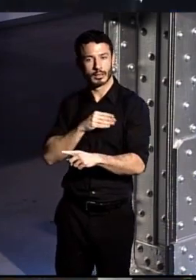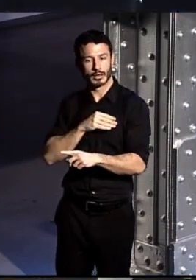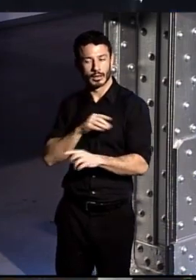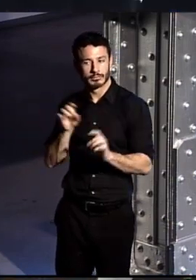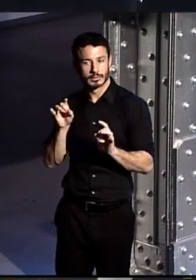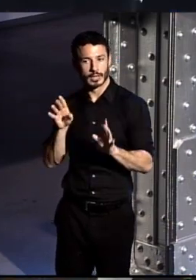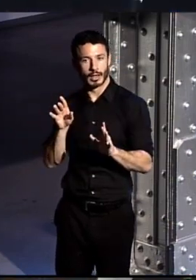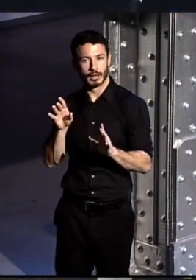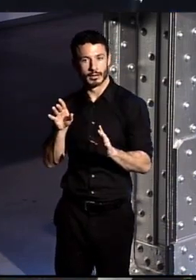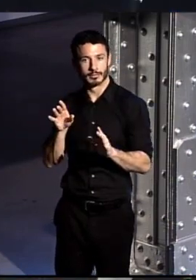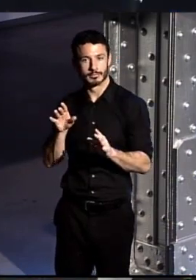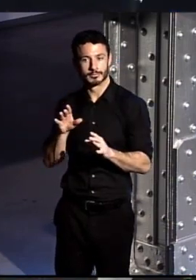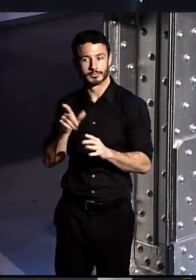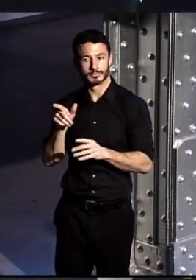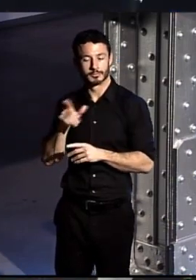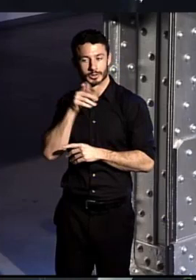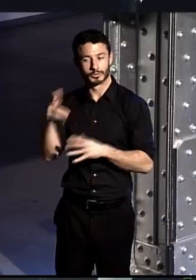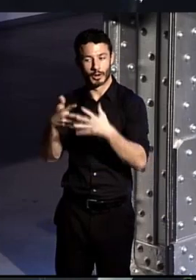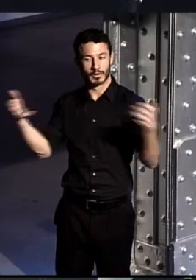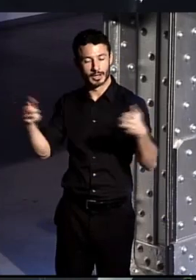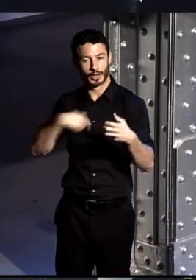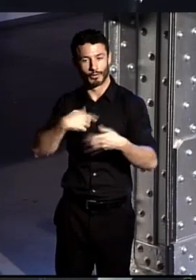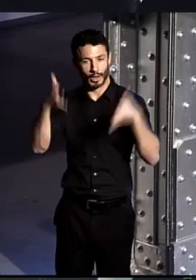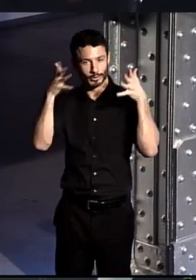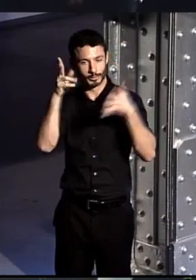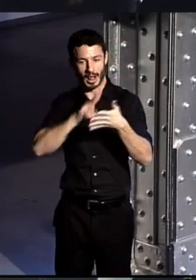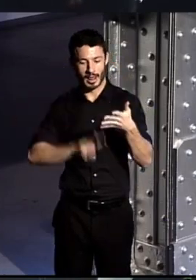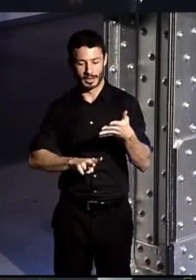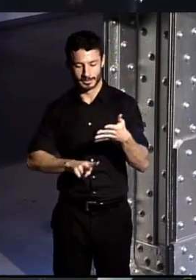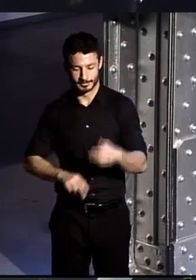delicadeza. Así que es otro de los pasajes que también recomiendo leer.